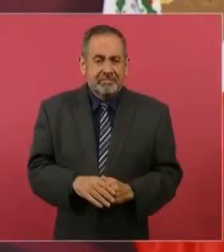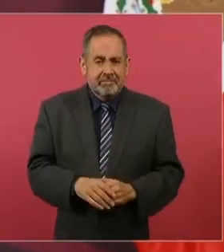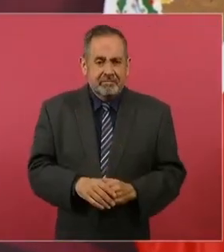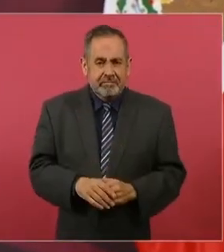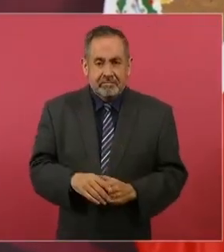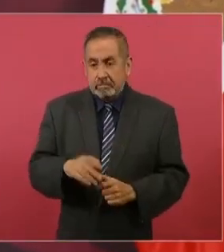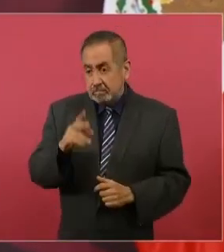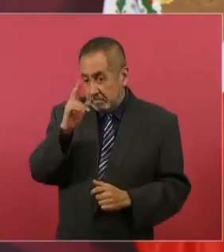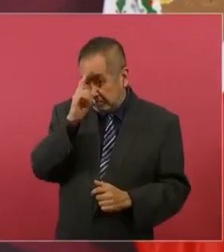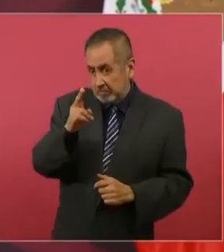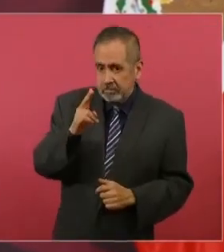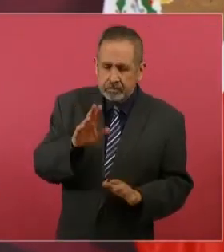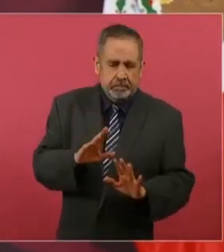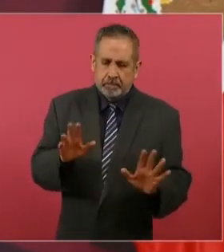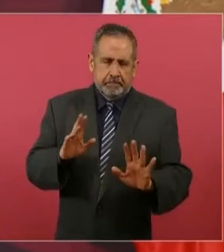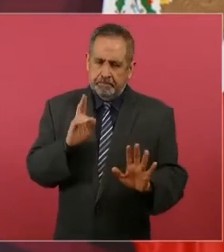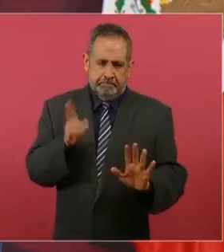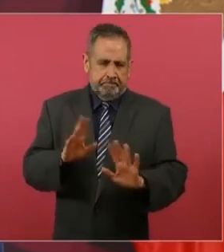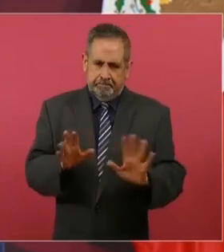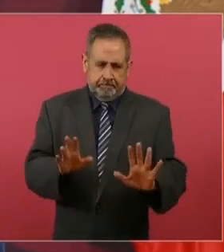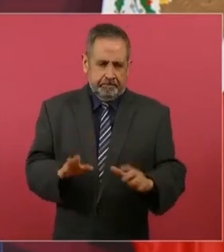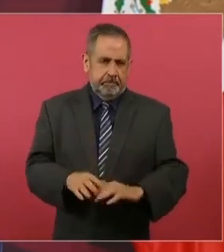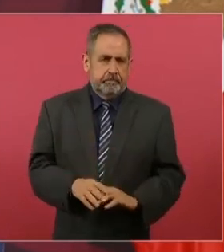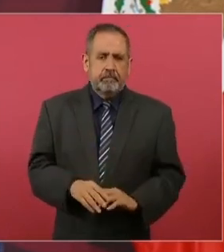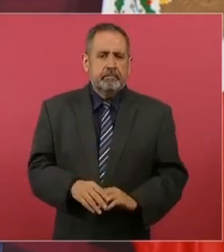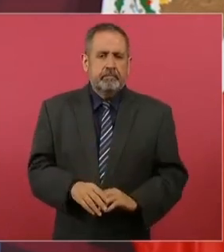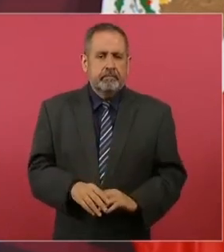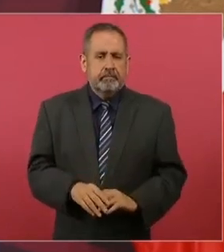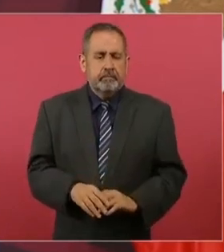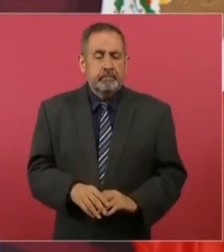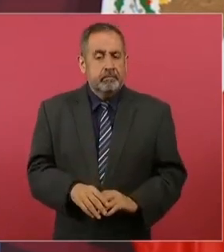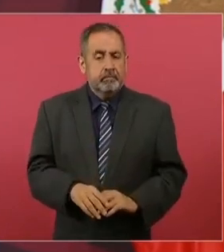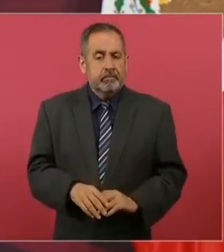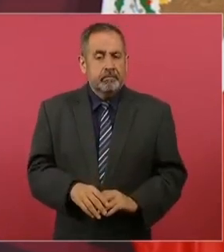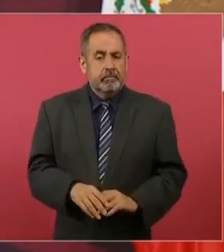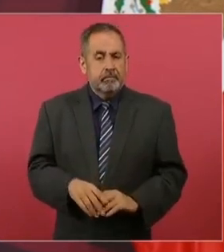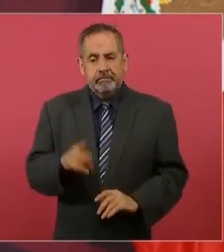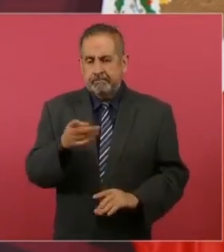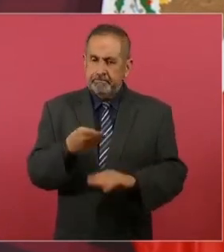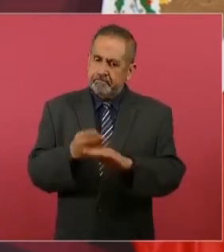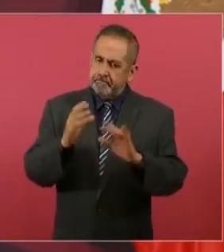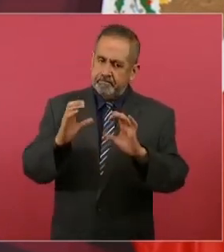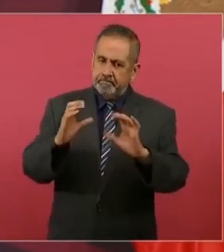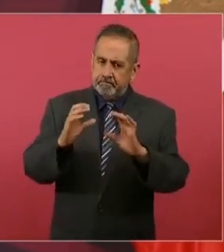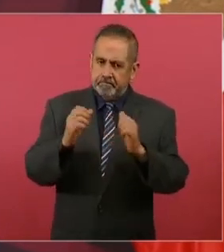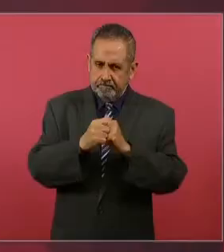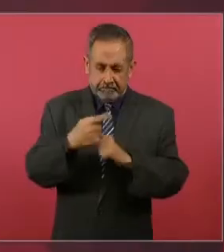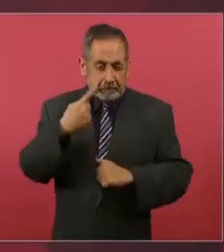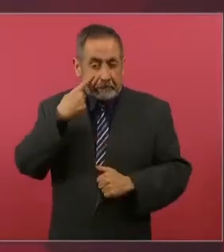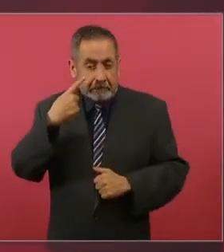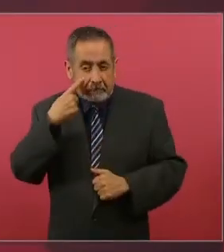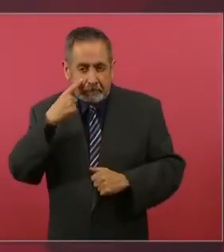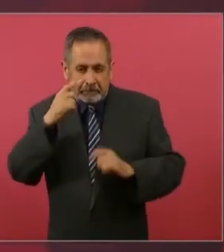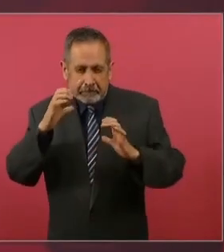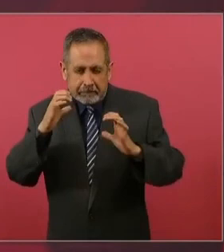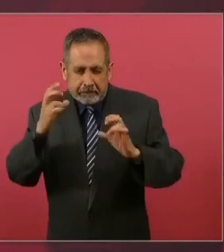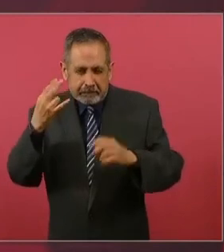prohibido prohibir. Nada más que mucho cuidado, mucho